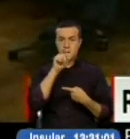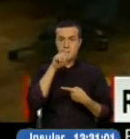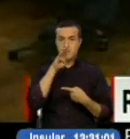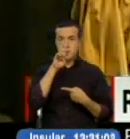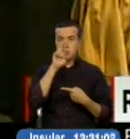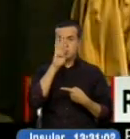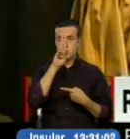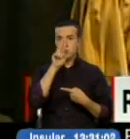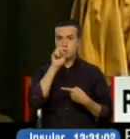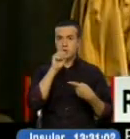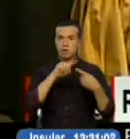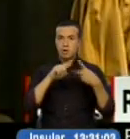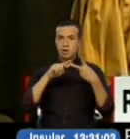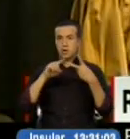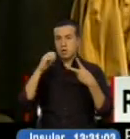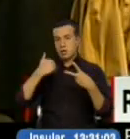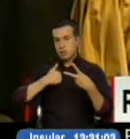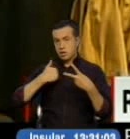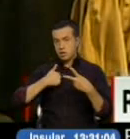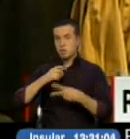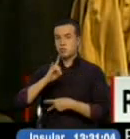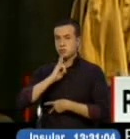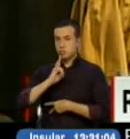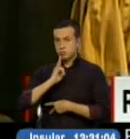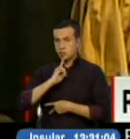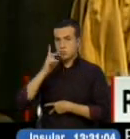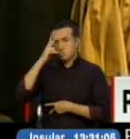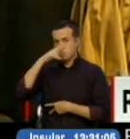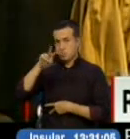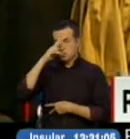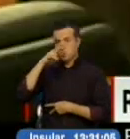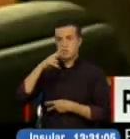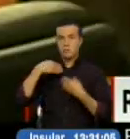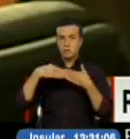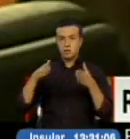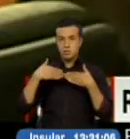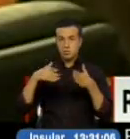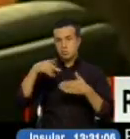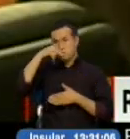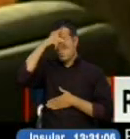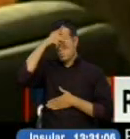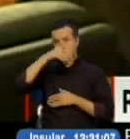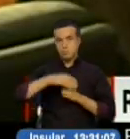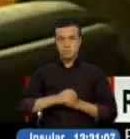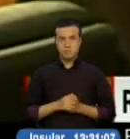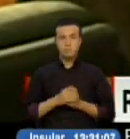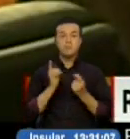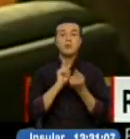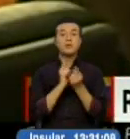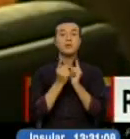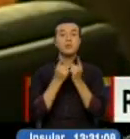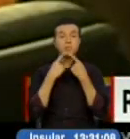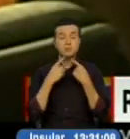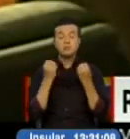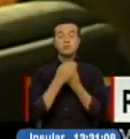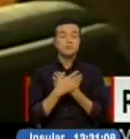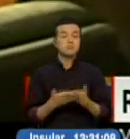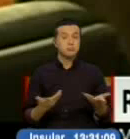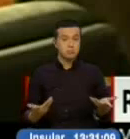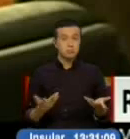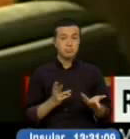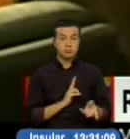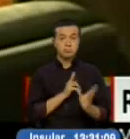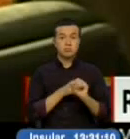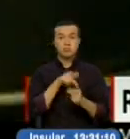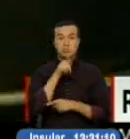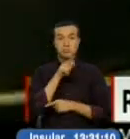el elaborado por Canadá, Estados Unidos, México, Panamá y Perú. En el encuentro se tiene previsto que